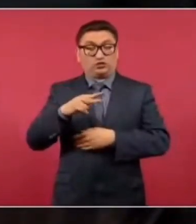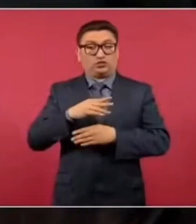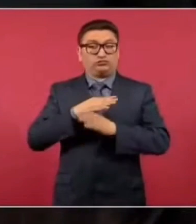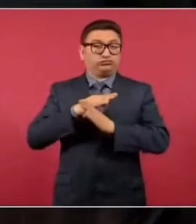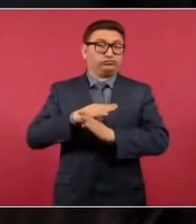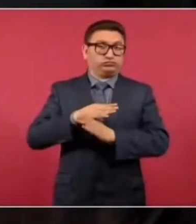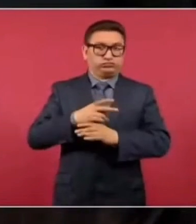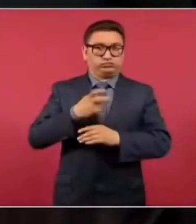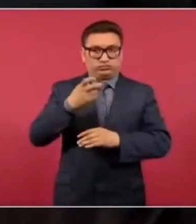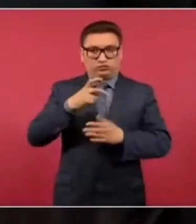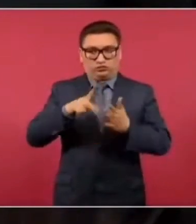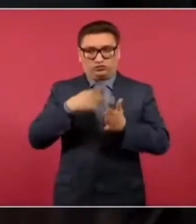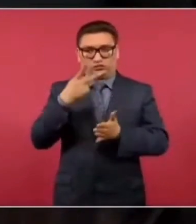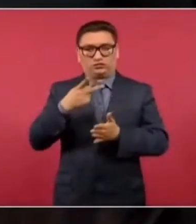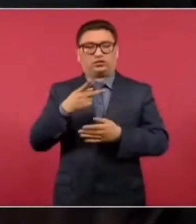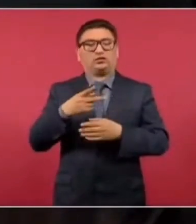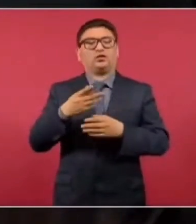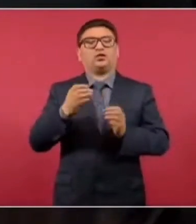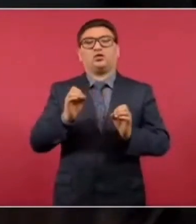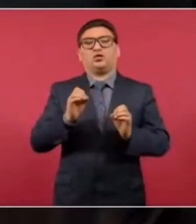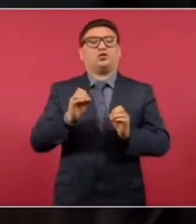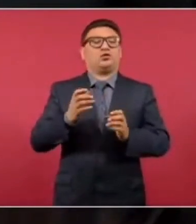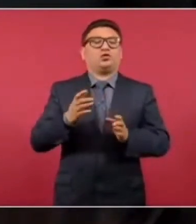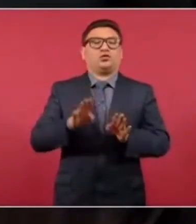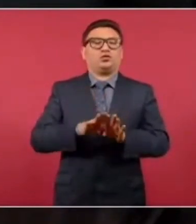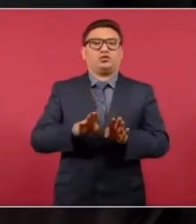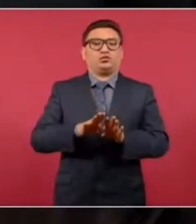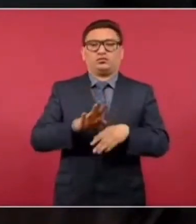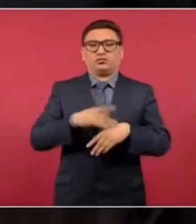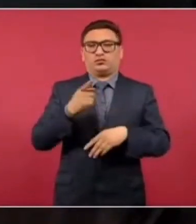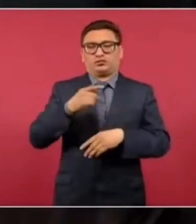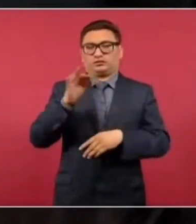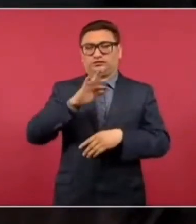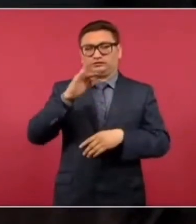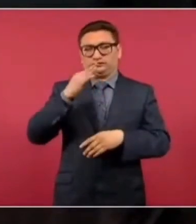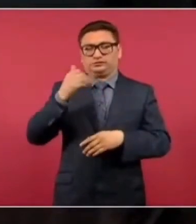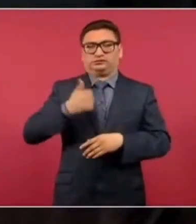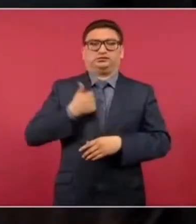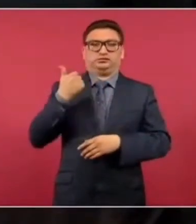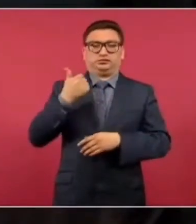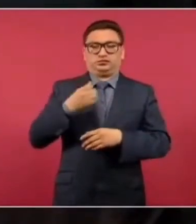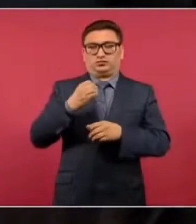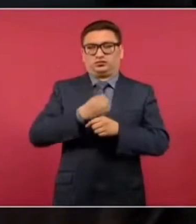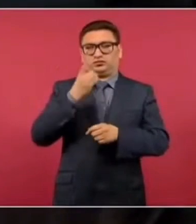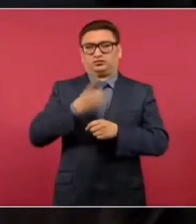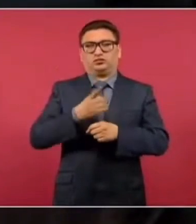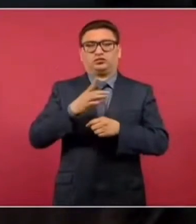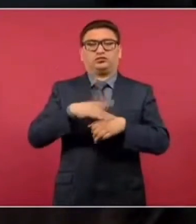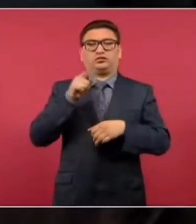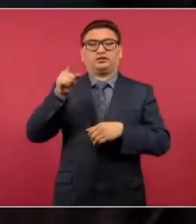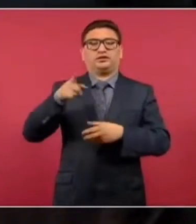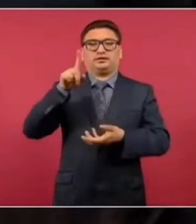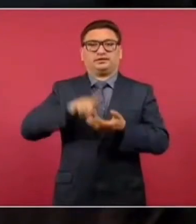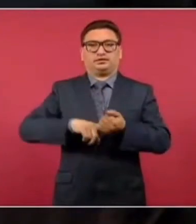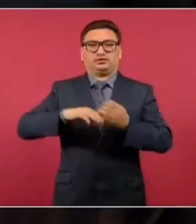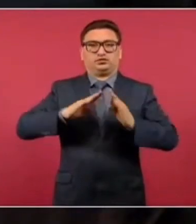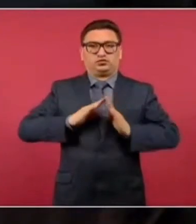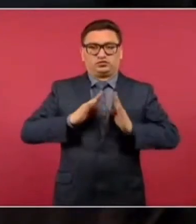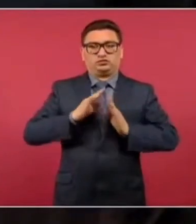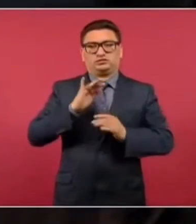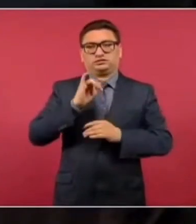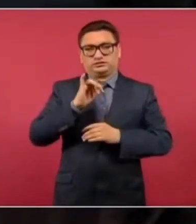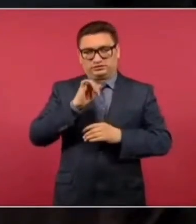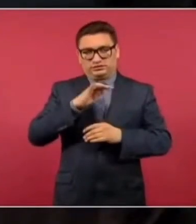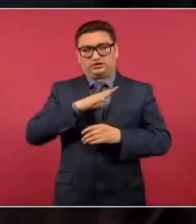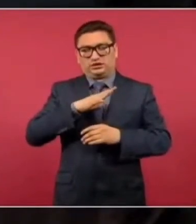oponiendo ante esta situación, sobre todo porque se estaría tal vez perdiendo la oportunidad de que se sepa si en el ejército también había